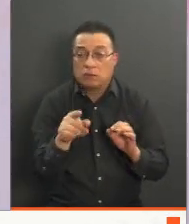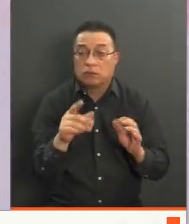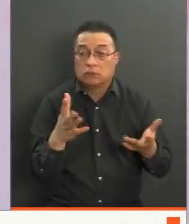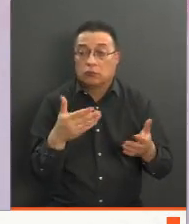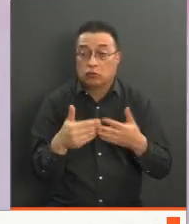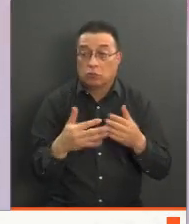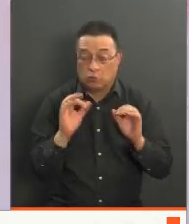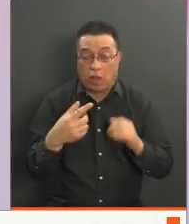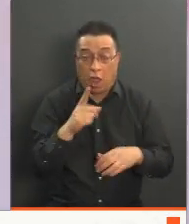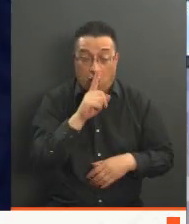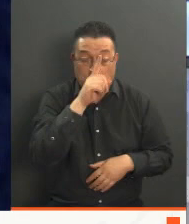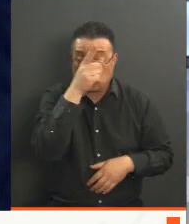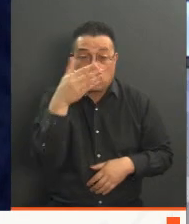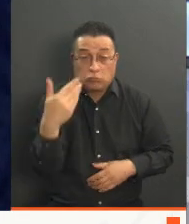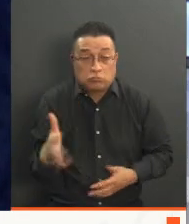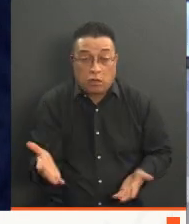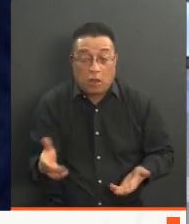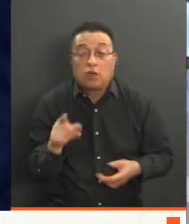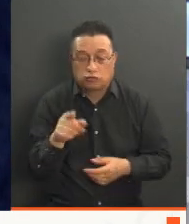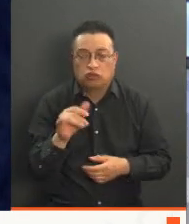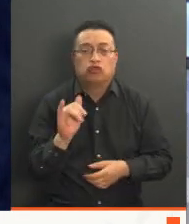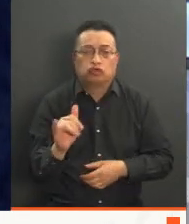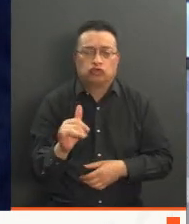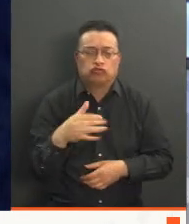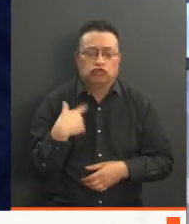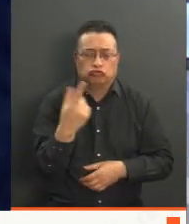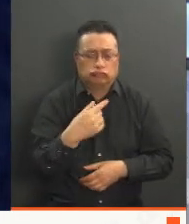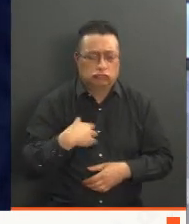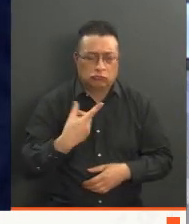estamos acostumbrados, ¿no? El adenovirus estamos bastante